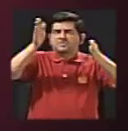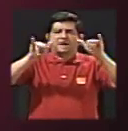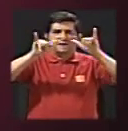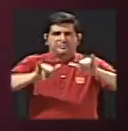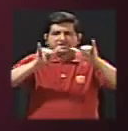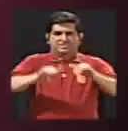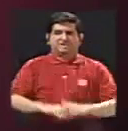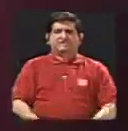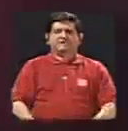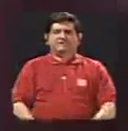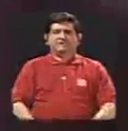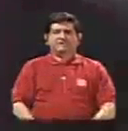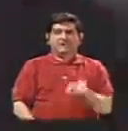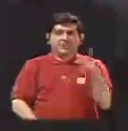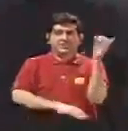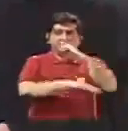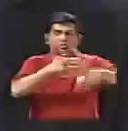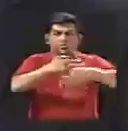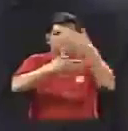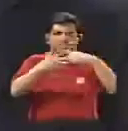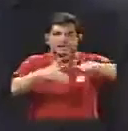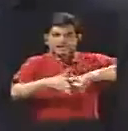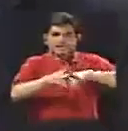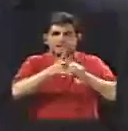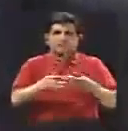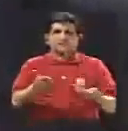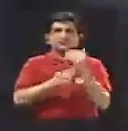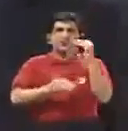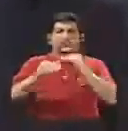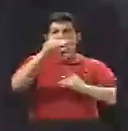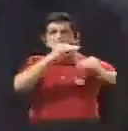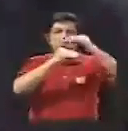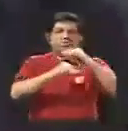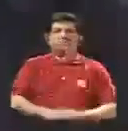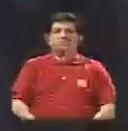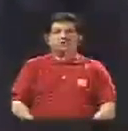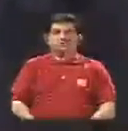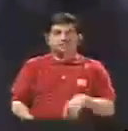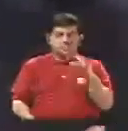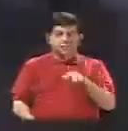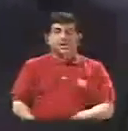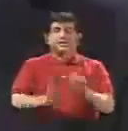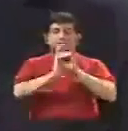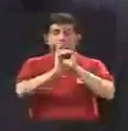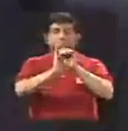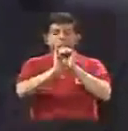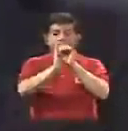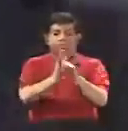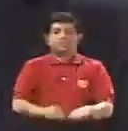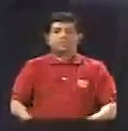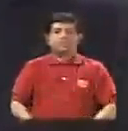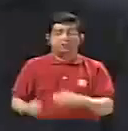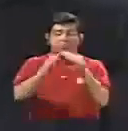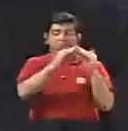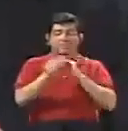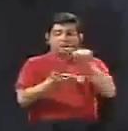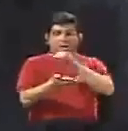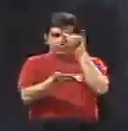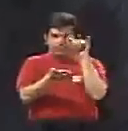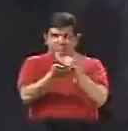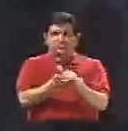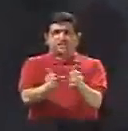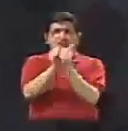afirma esto unos cuantos días antes de la inauguración de este nuevo edificio que se convertirá en un edificio emblemático en la ciudad de San José.